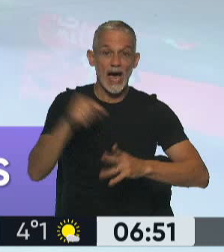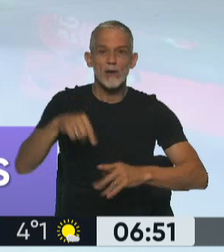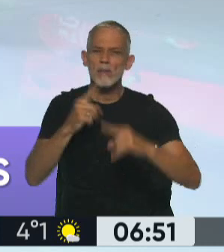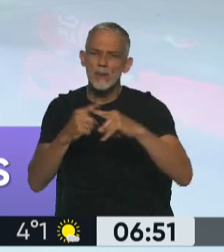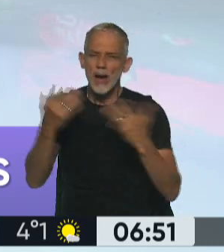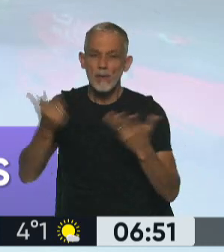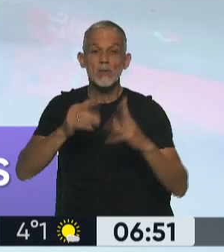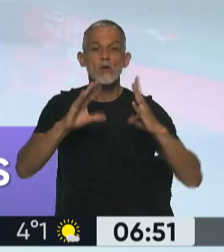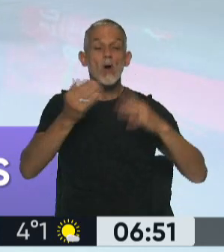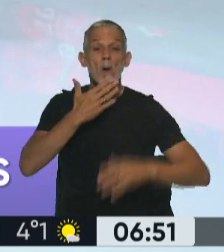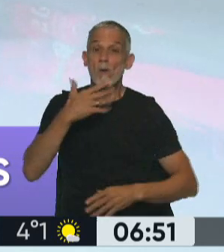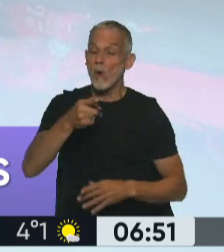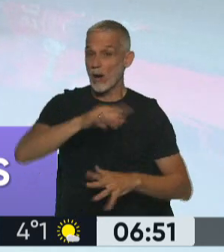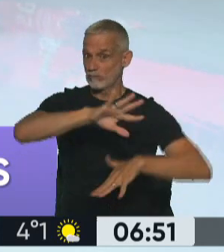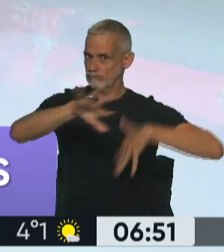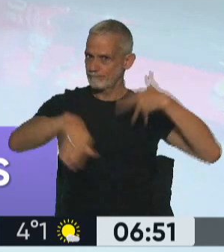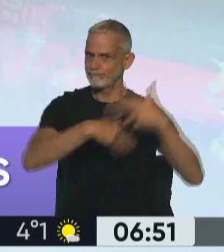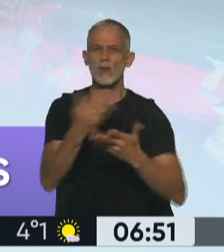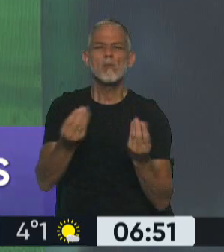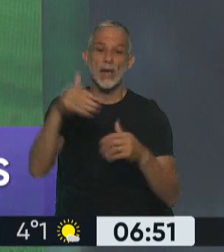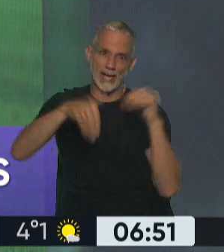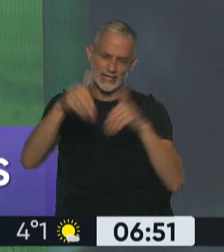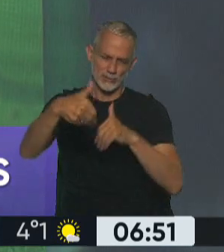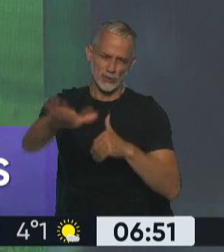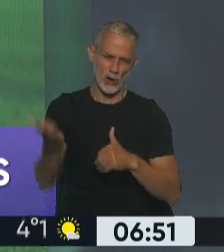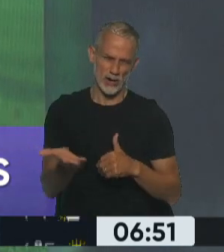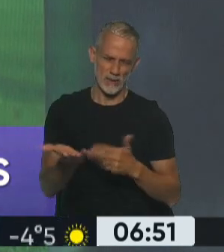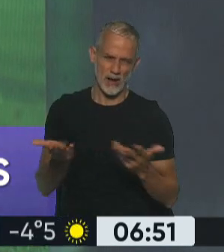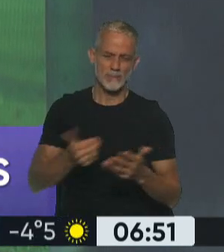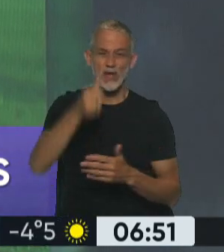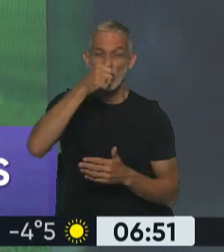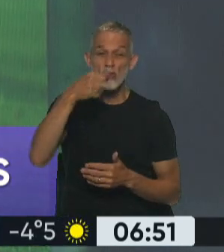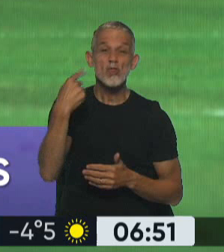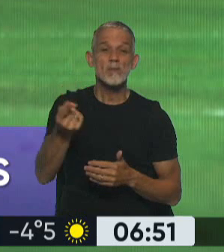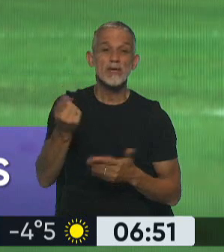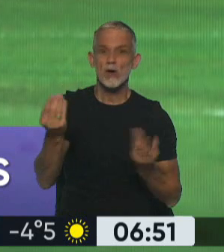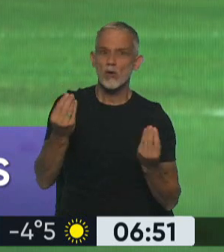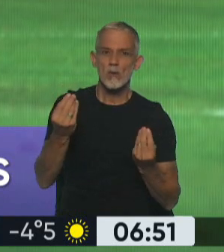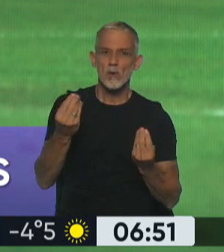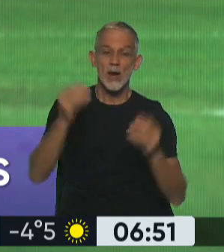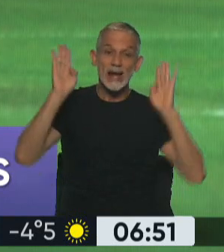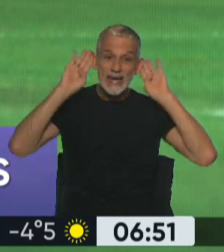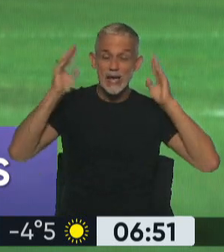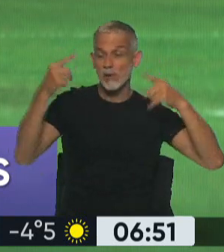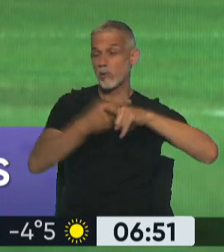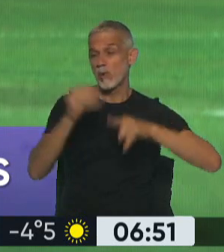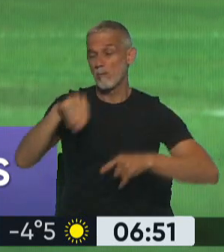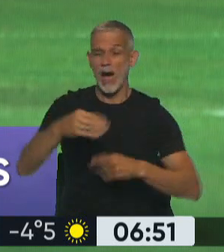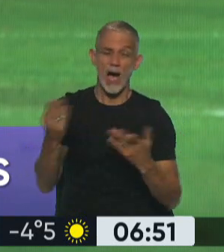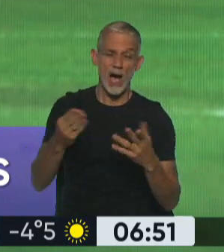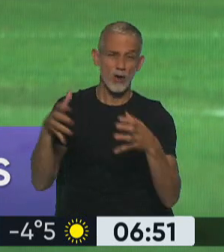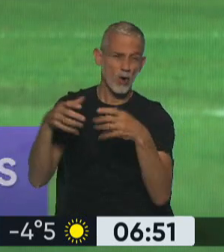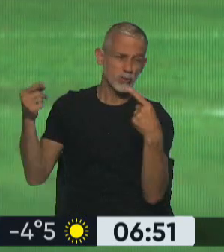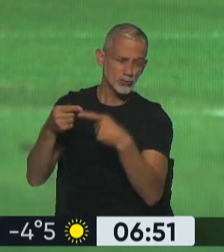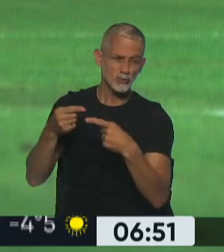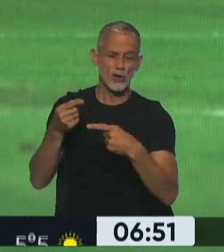¿no? mundo Boca está convulsionado por la selección. Sí, del próximo domingo, totalmente. El cruce, el nuevo cruce de Riquelme, con la oposición,